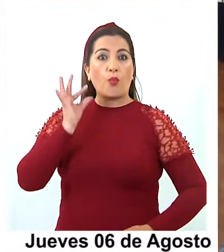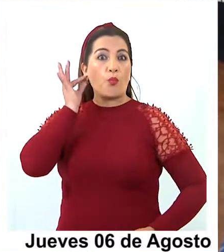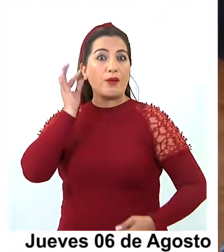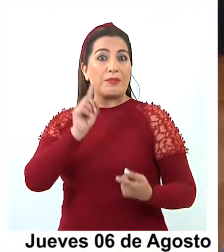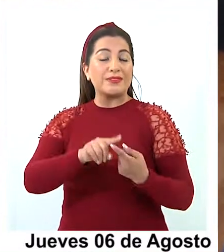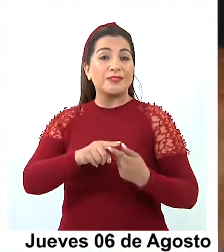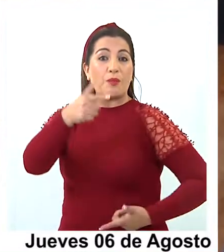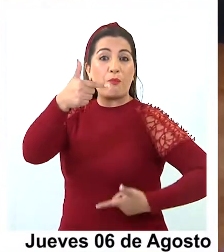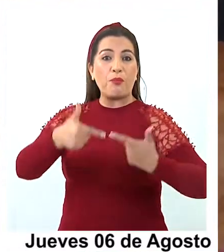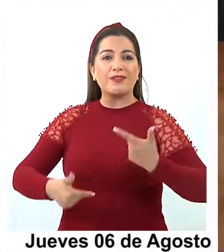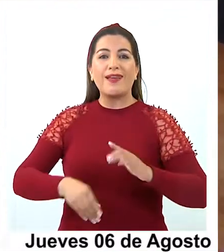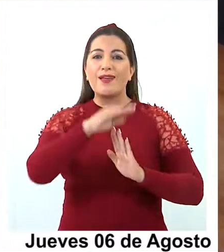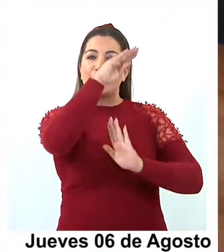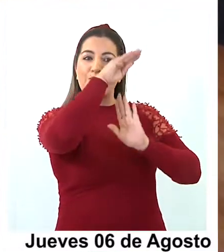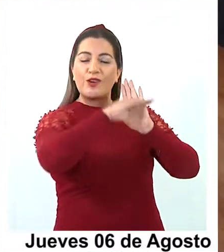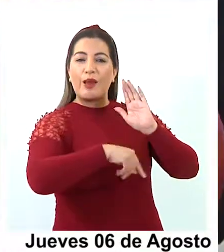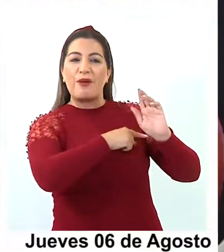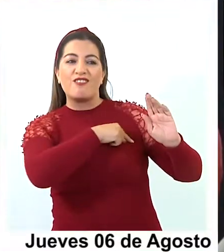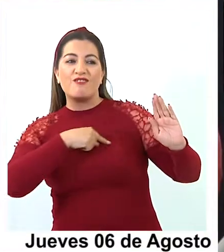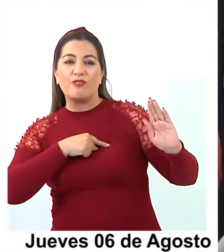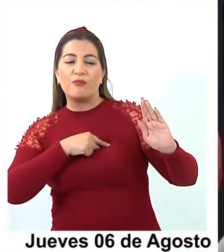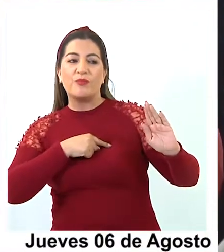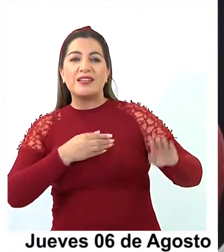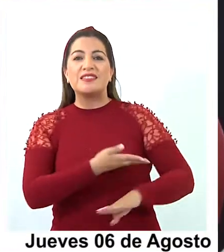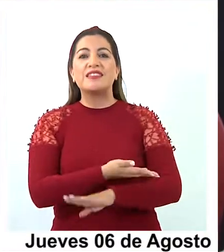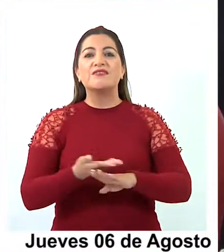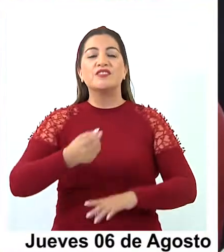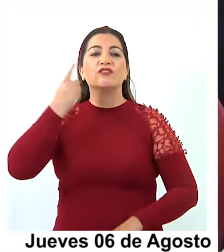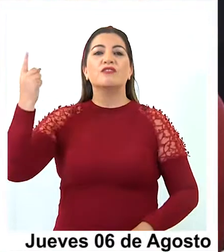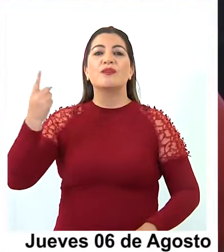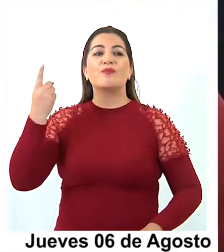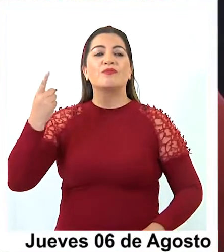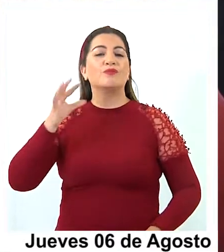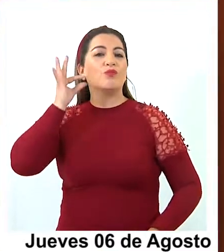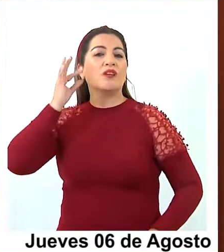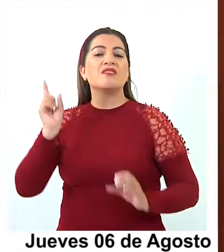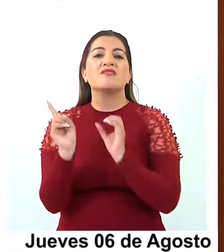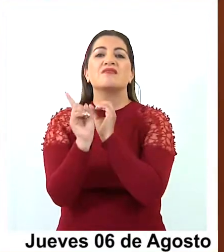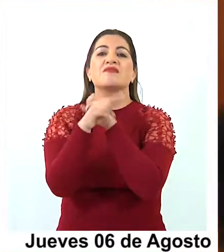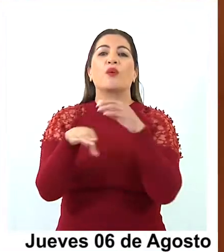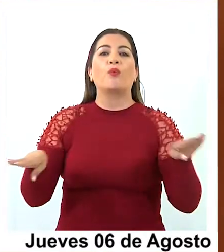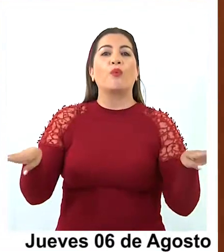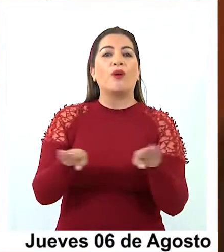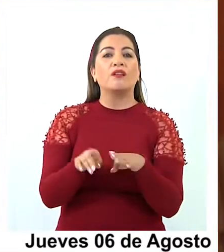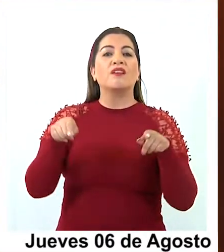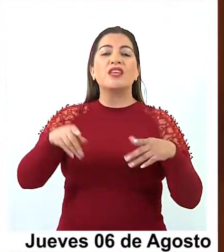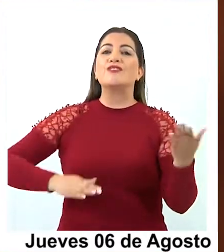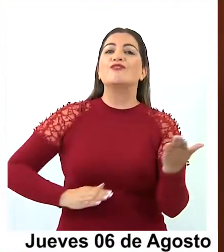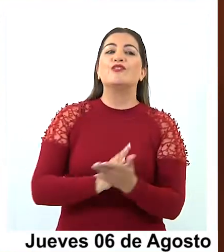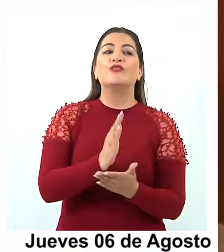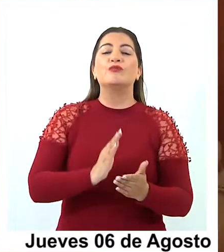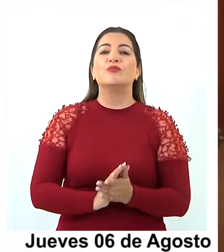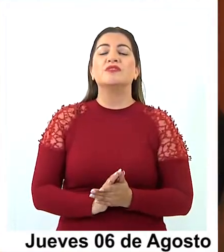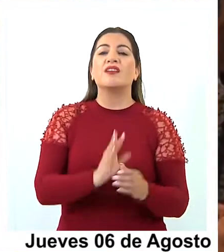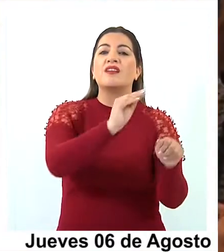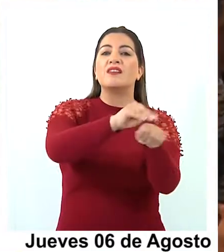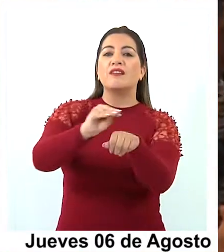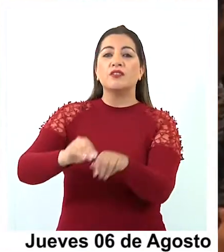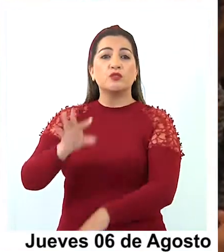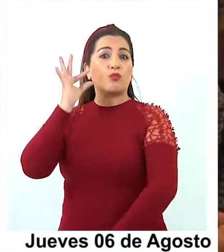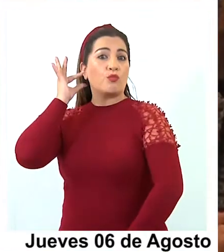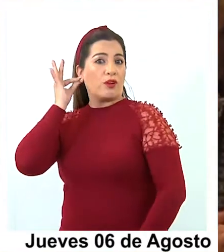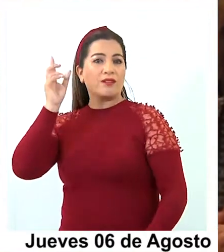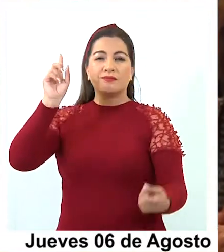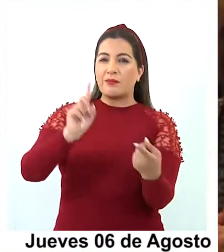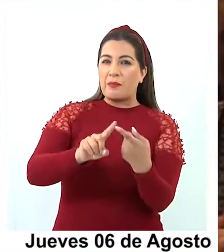Mujer y Participación Política se llama el programa del Servicio Nacional de la Mujer y Equidad de Género, que hoy se encuentra lanzando la